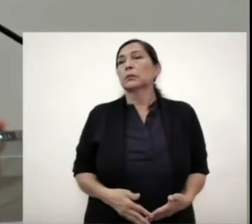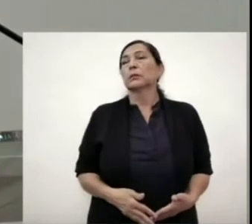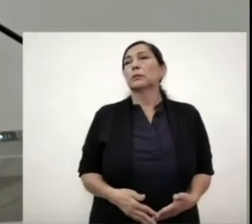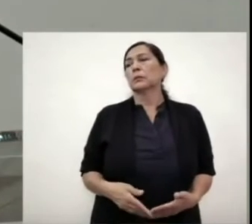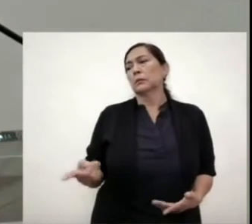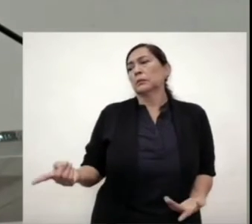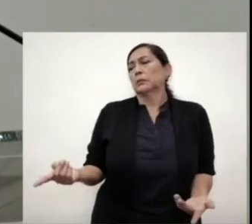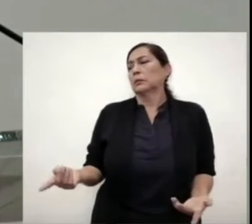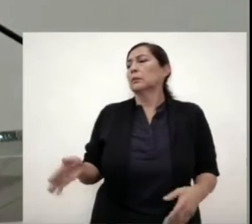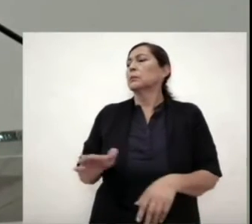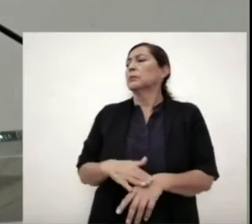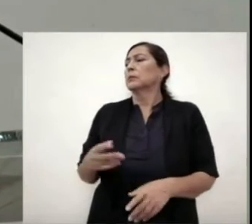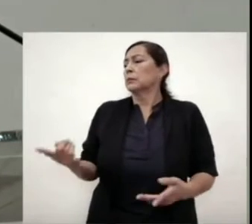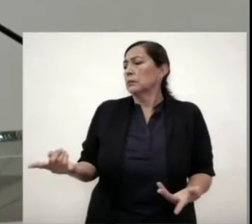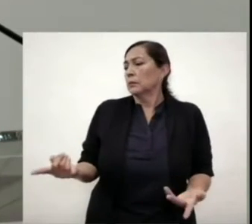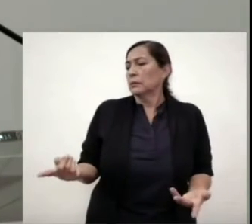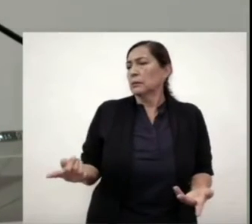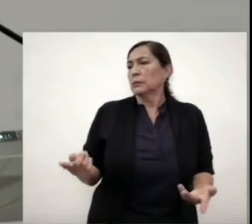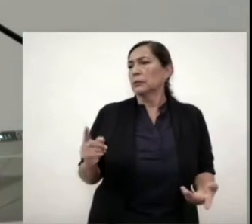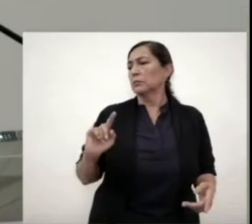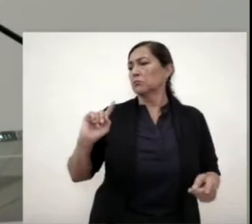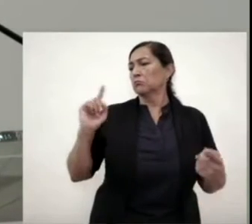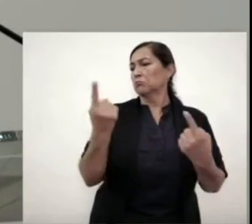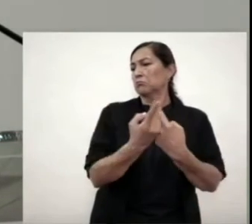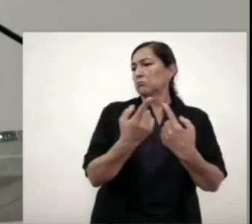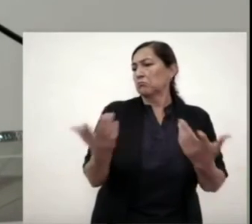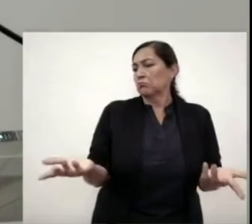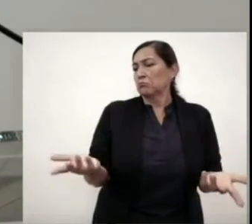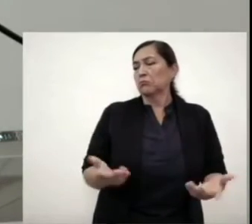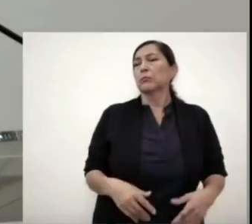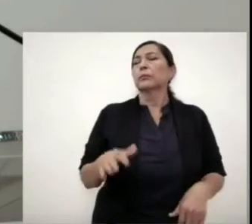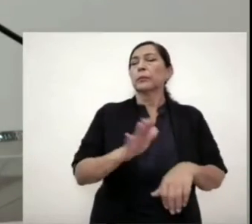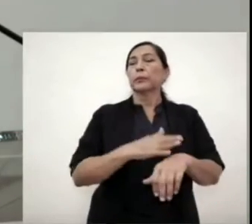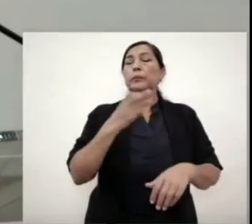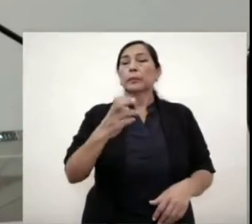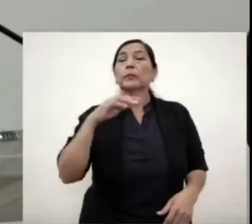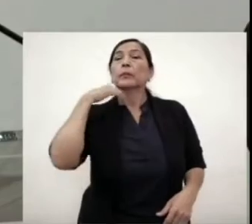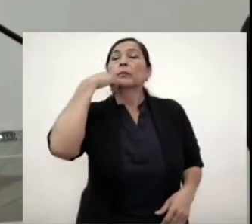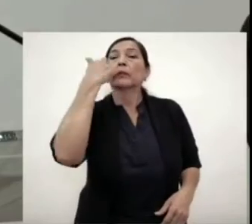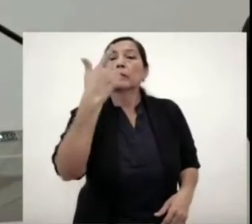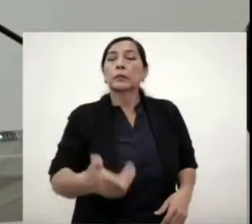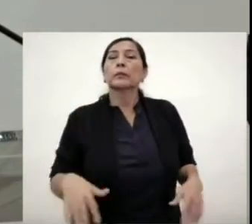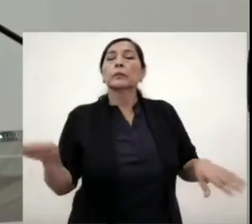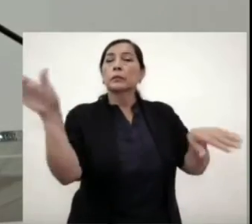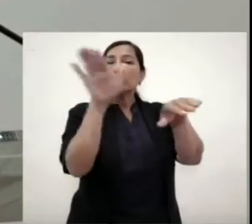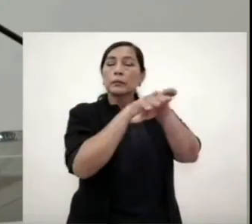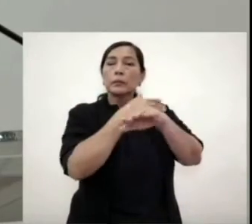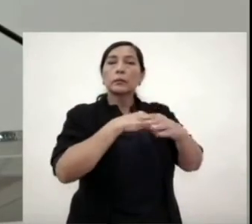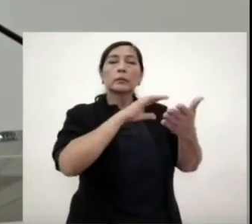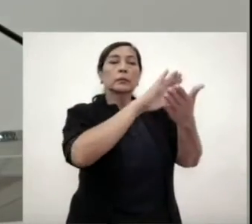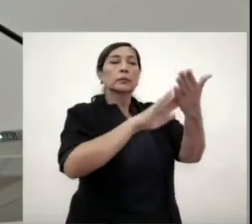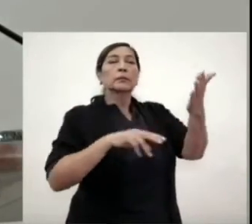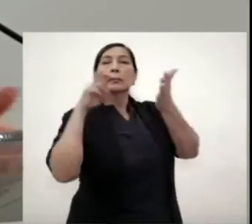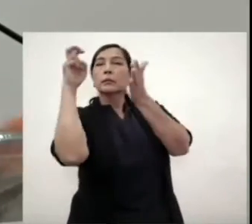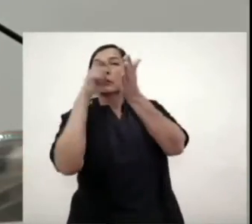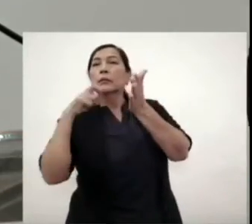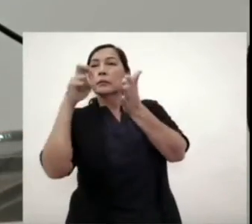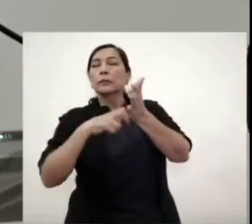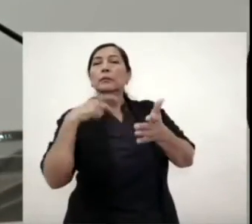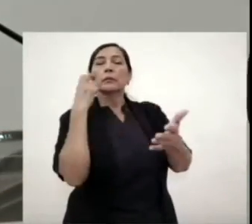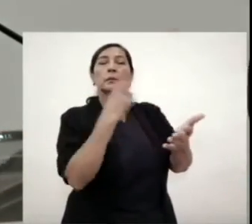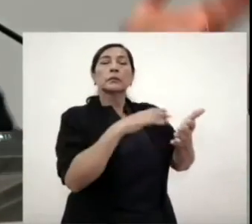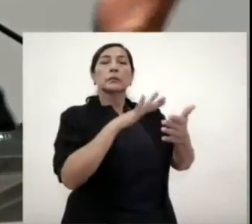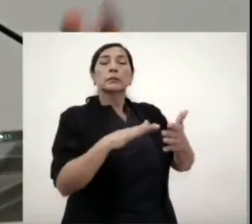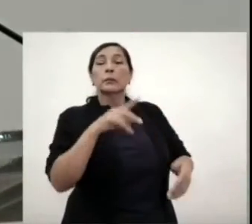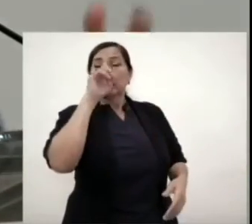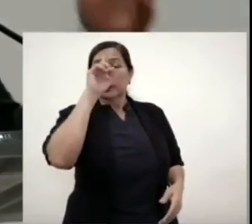un contrasentido. Por eso estamos solicitando la reforma al Código Penal del feminicidio en Michoacán, para que